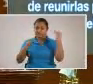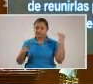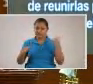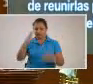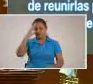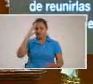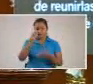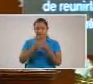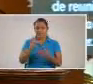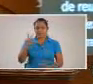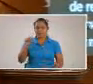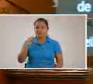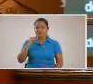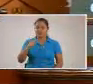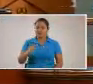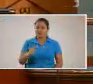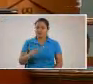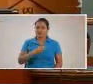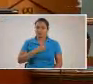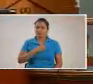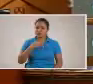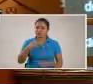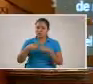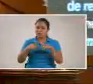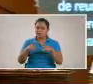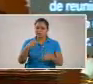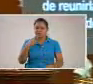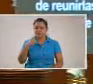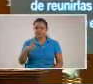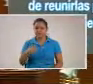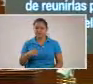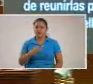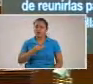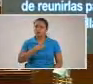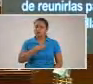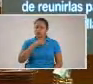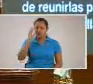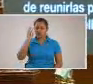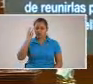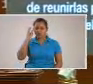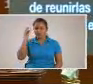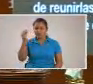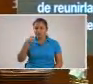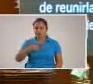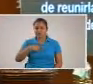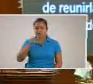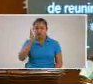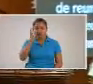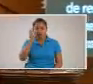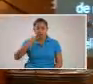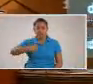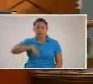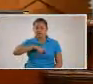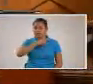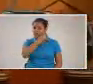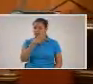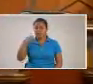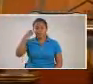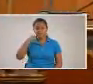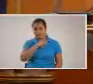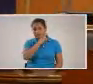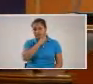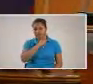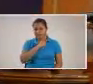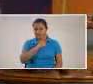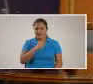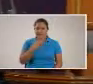digo solo por decirlo, no se lo digo solo porque yo oiga a nuestro pastor decirlo y yo lo repita